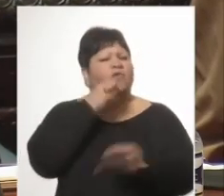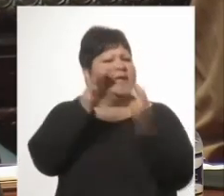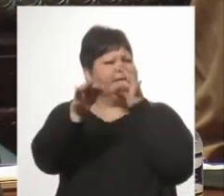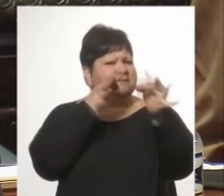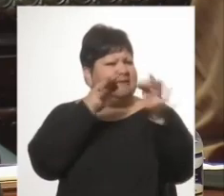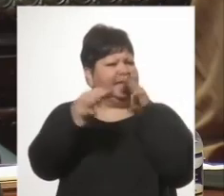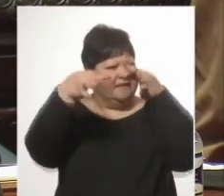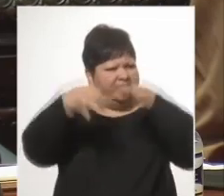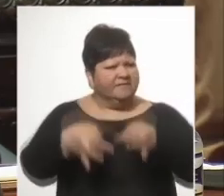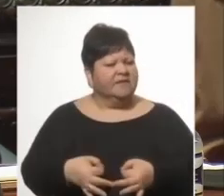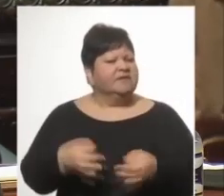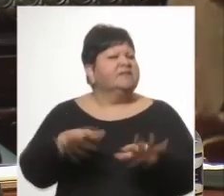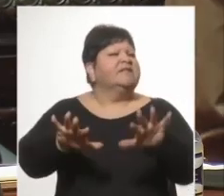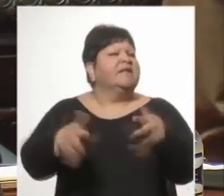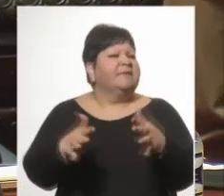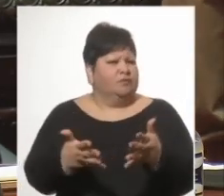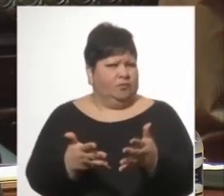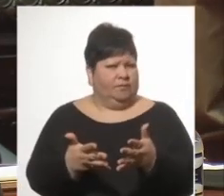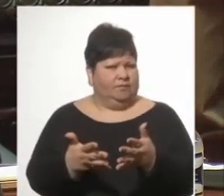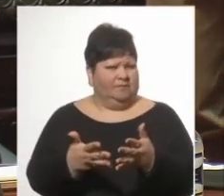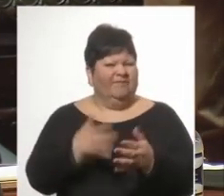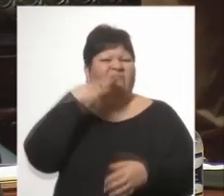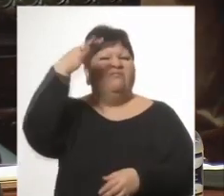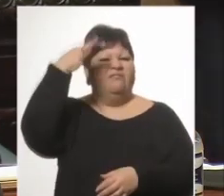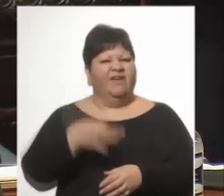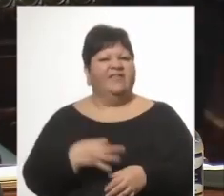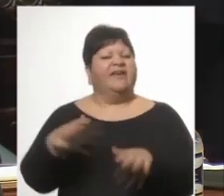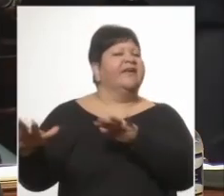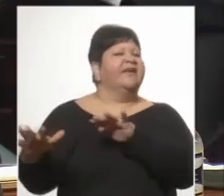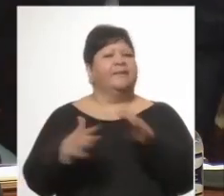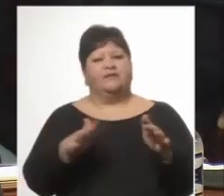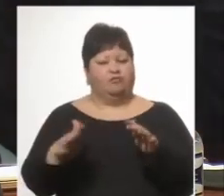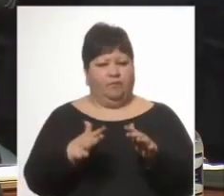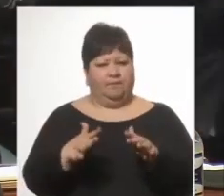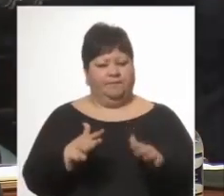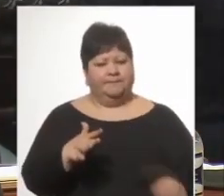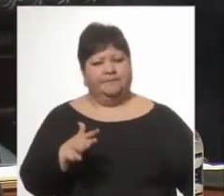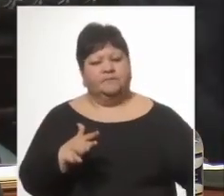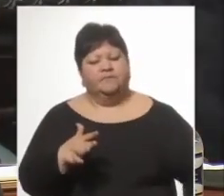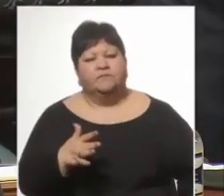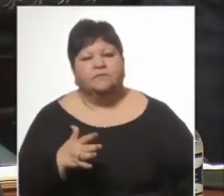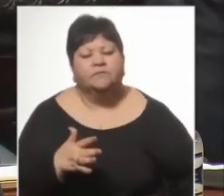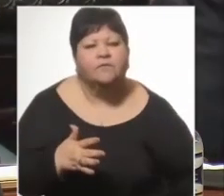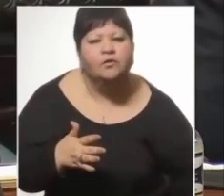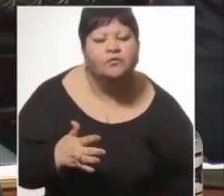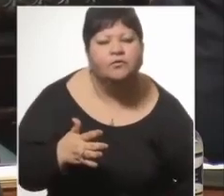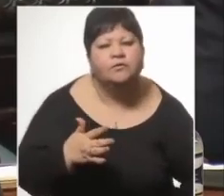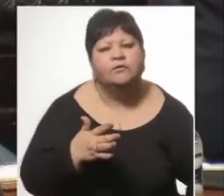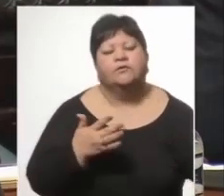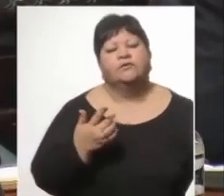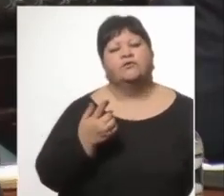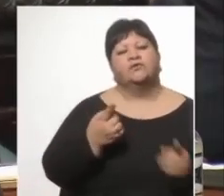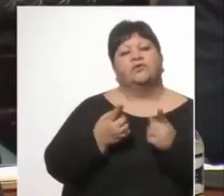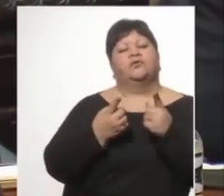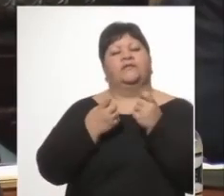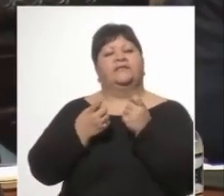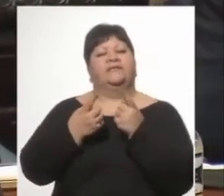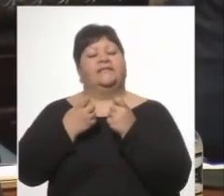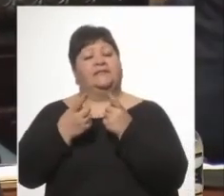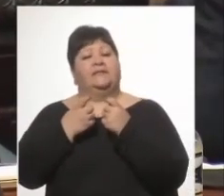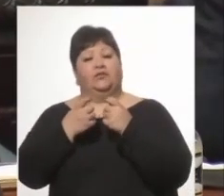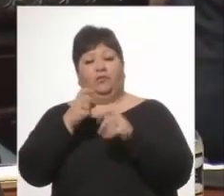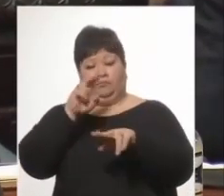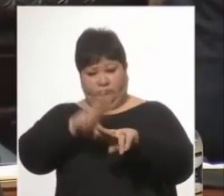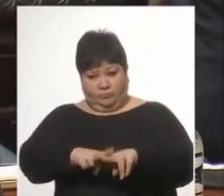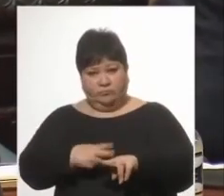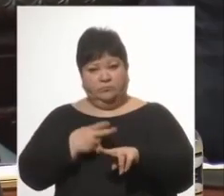hechos, cómo realmente ocurrieron los hechos, y para ello voy a ratificar lo que he dicho en la Fiscalía